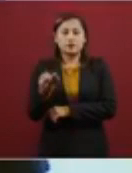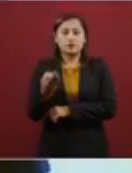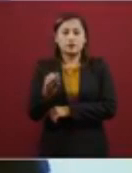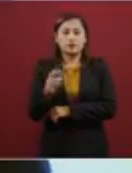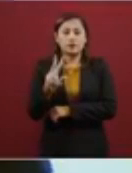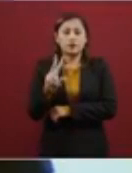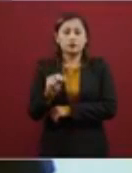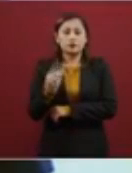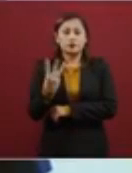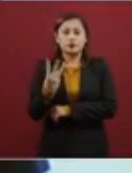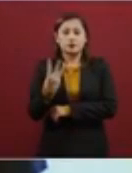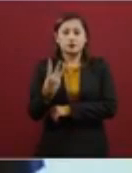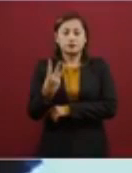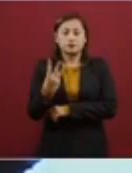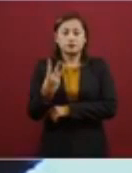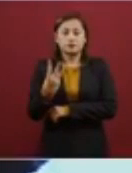Febrero, 83.